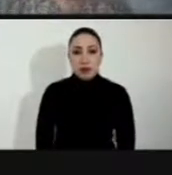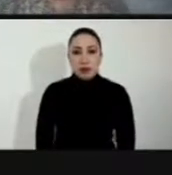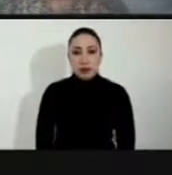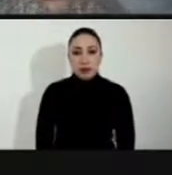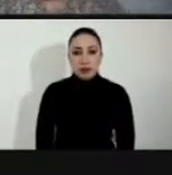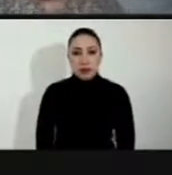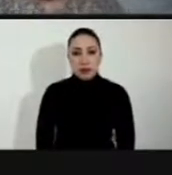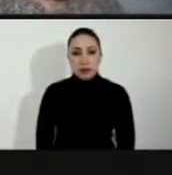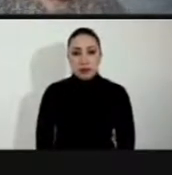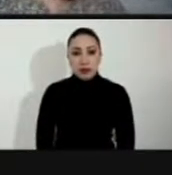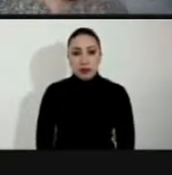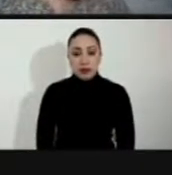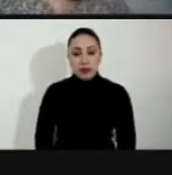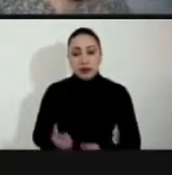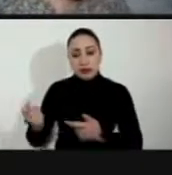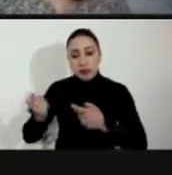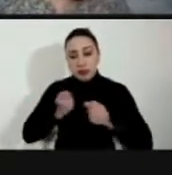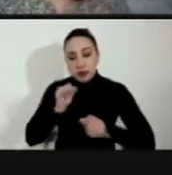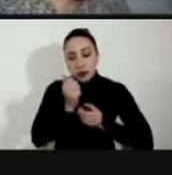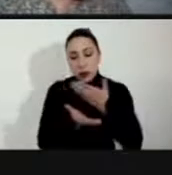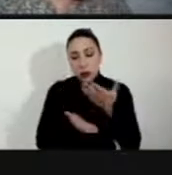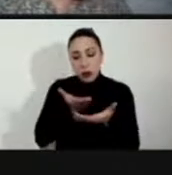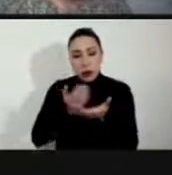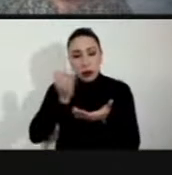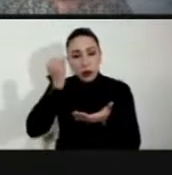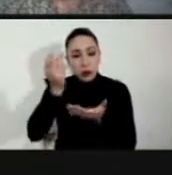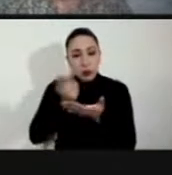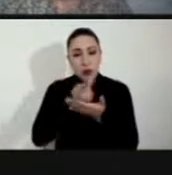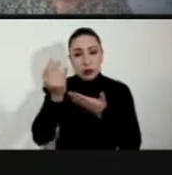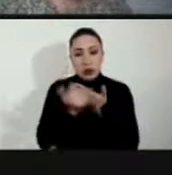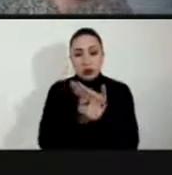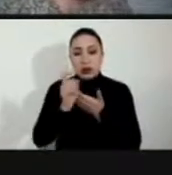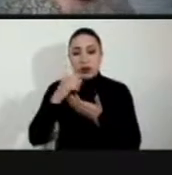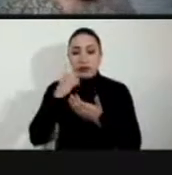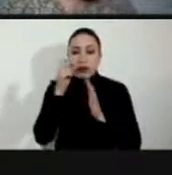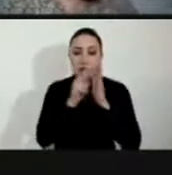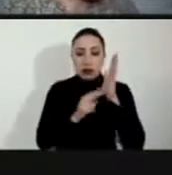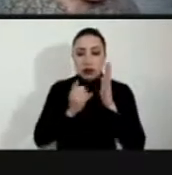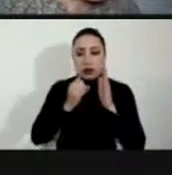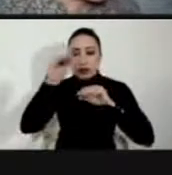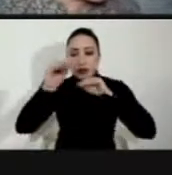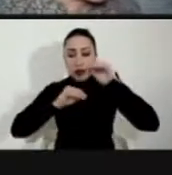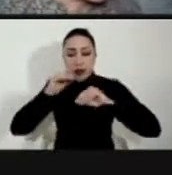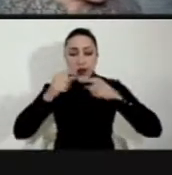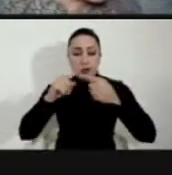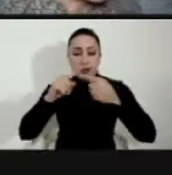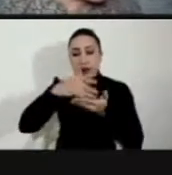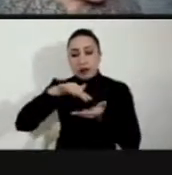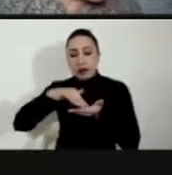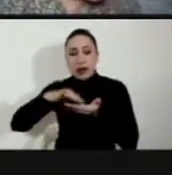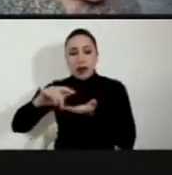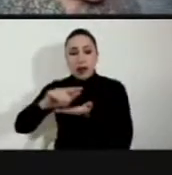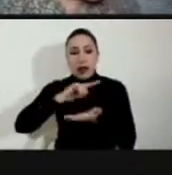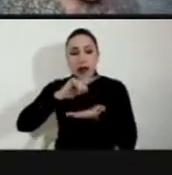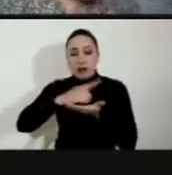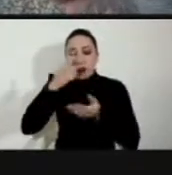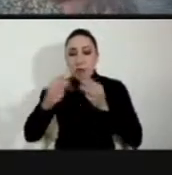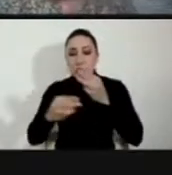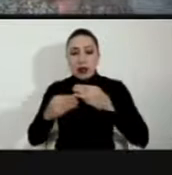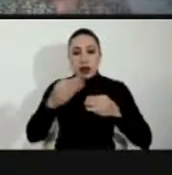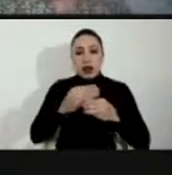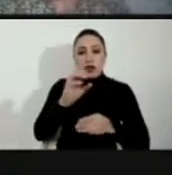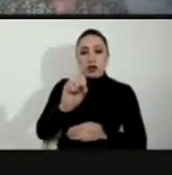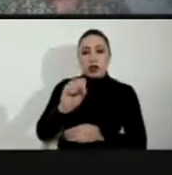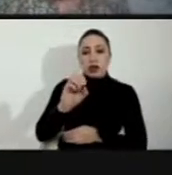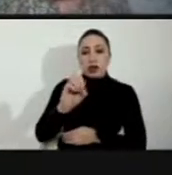Se recibe una iniciativa con proyecto de decreto por el que se reforman y adicionan diversas disposiciones de la Ley de Residuos Sólidos del Distrito Federal en